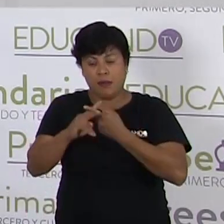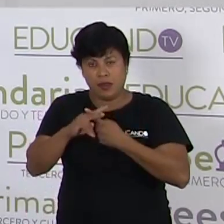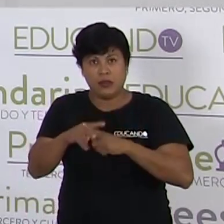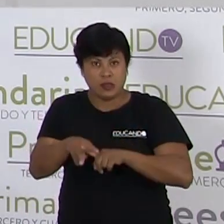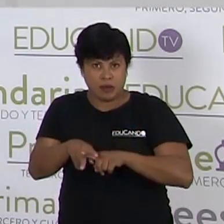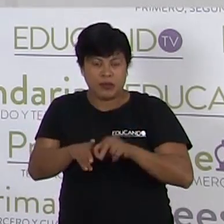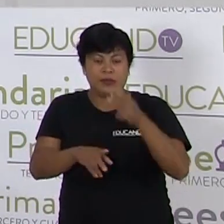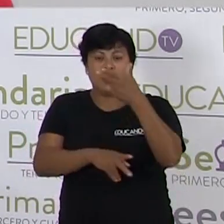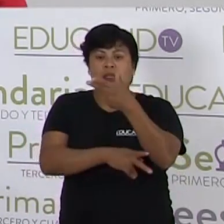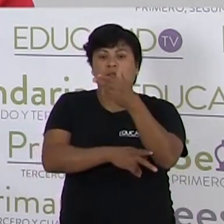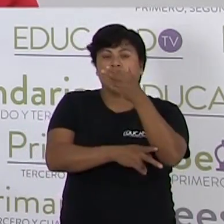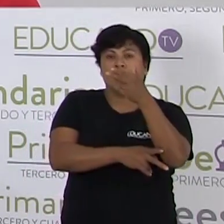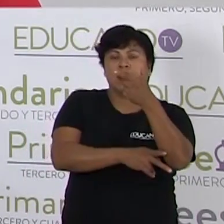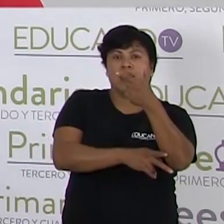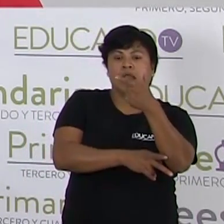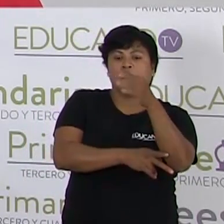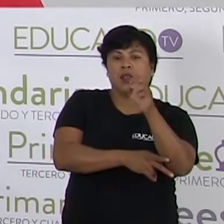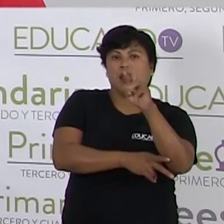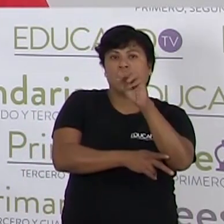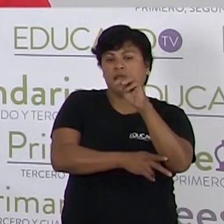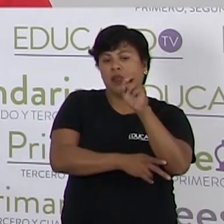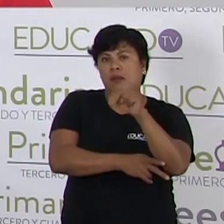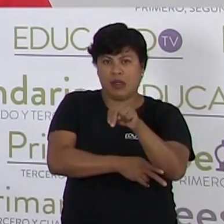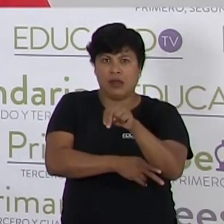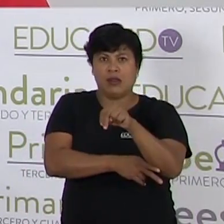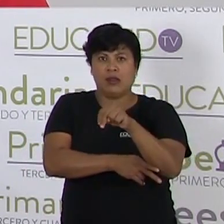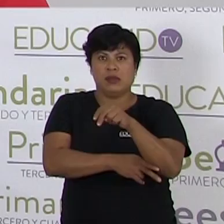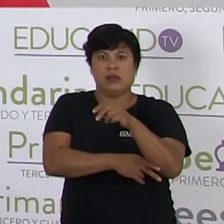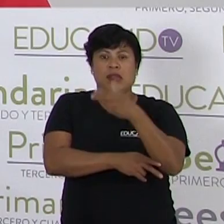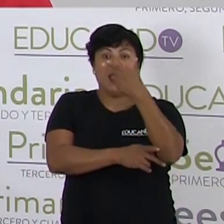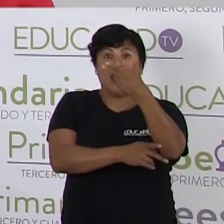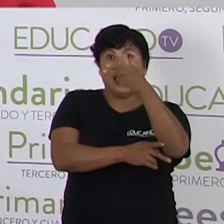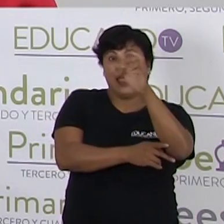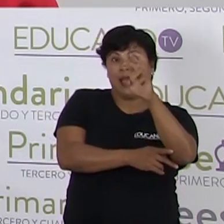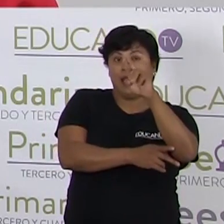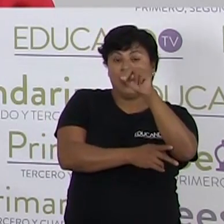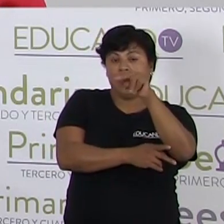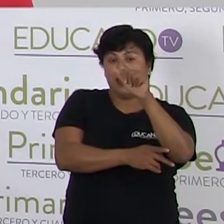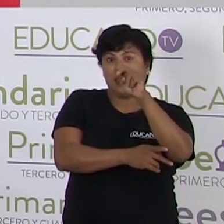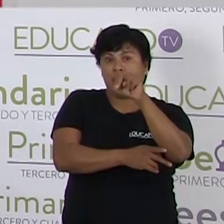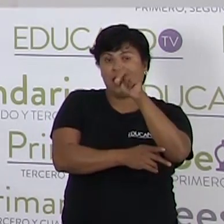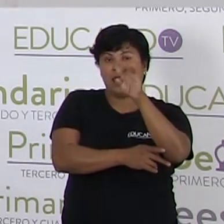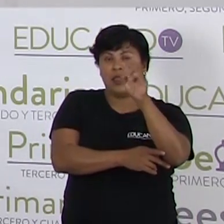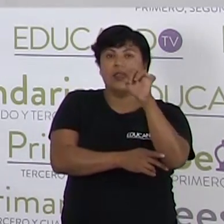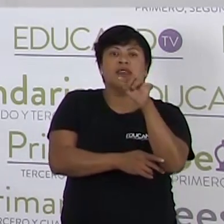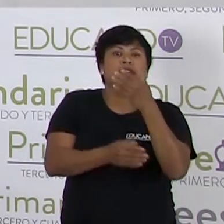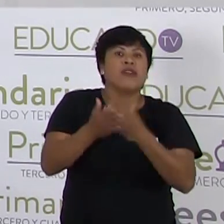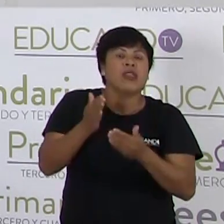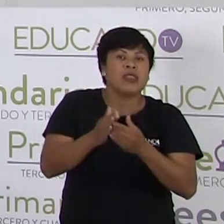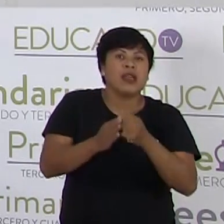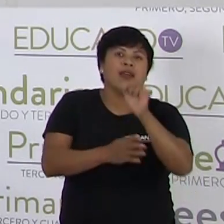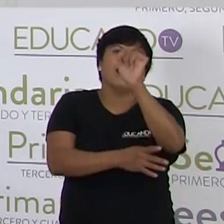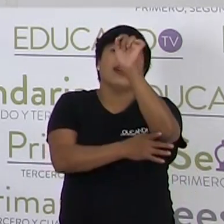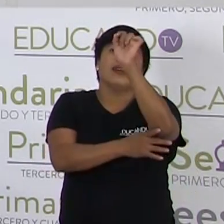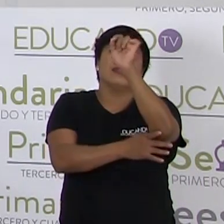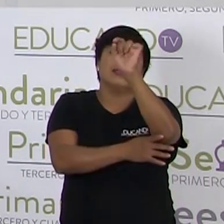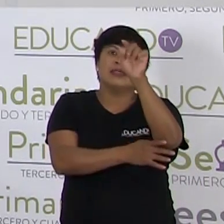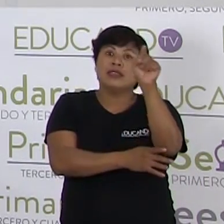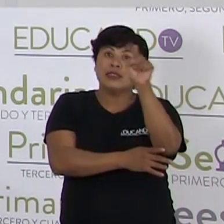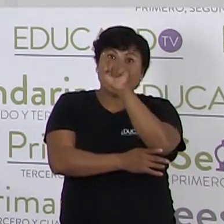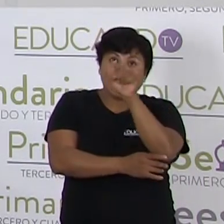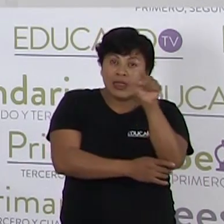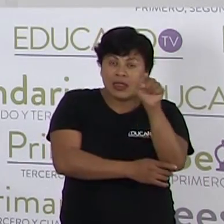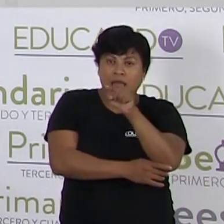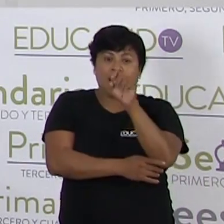con Hernández. ¿Qué es lo que le hace falta a Hernández? Le falta la Z, que